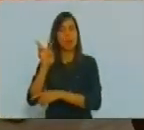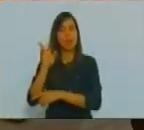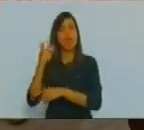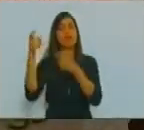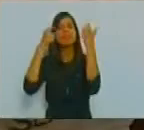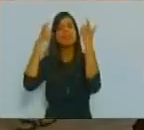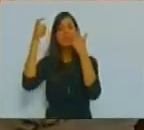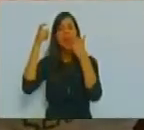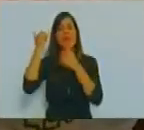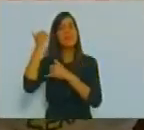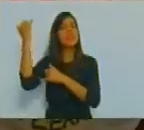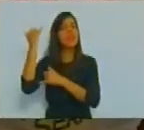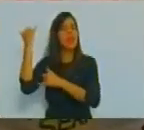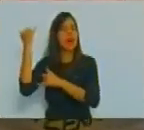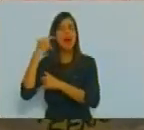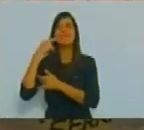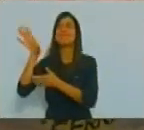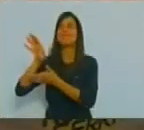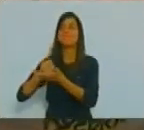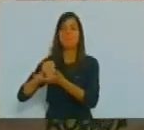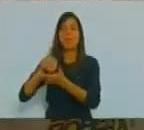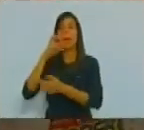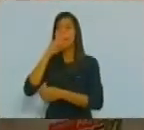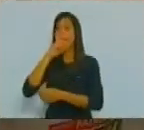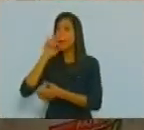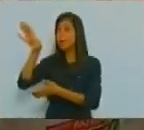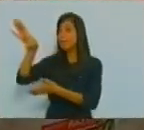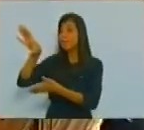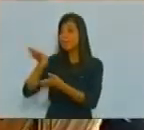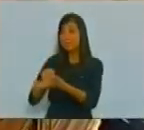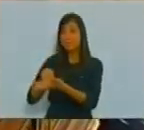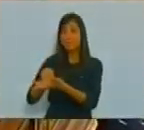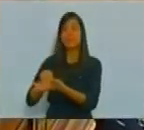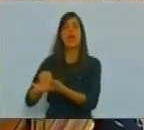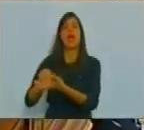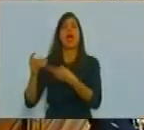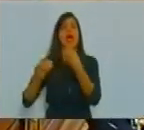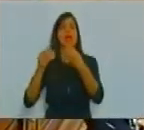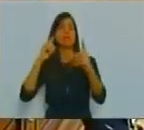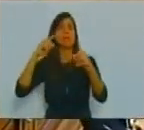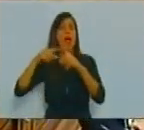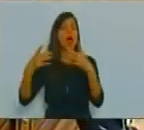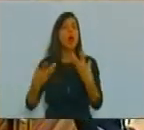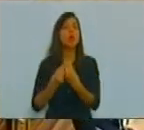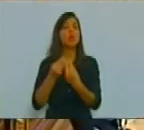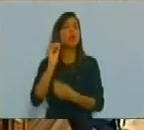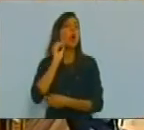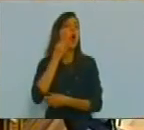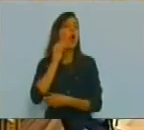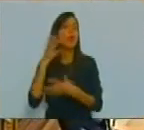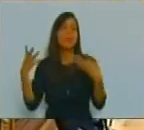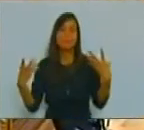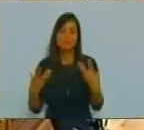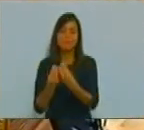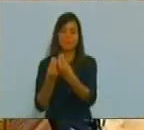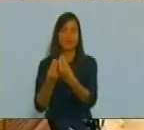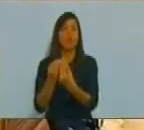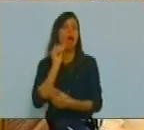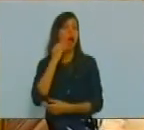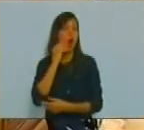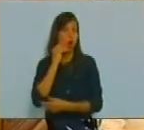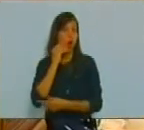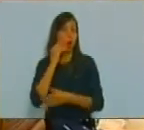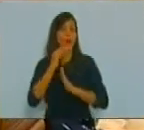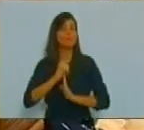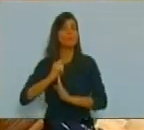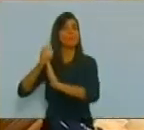para que el día de hoy el presidente nicolás maduro gobierne con la juventud la juventud en este momento está llevando las riendas